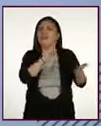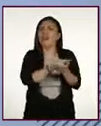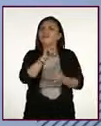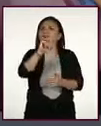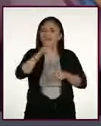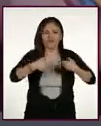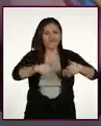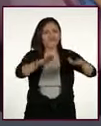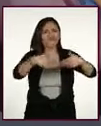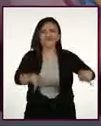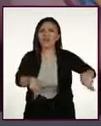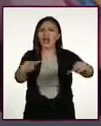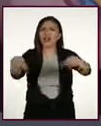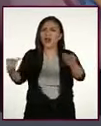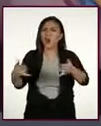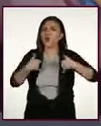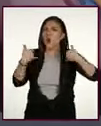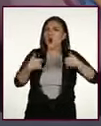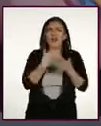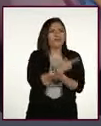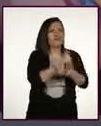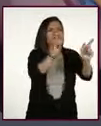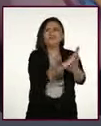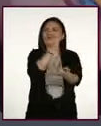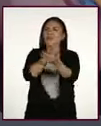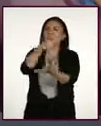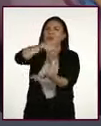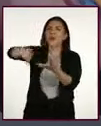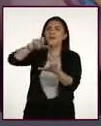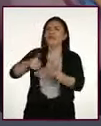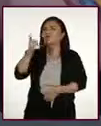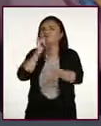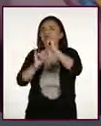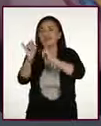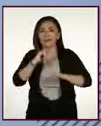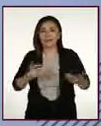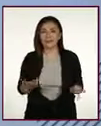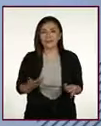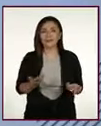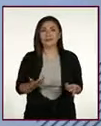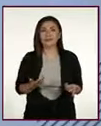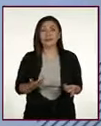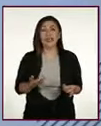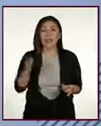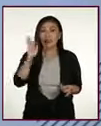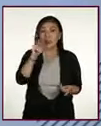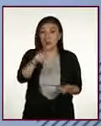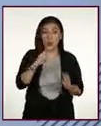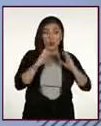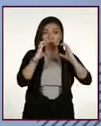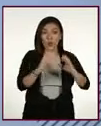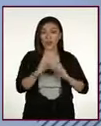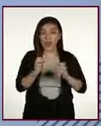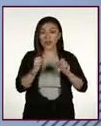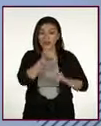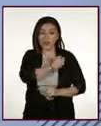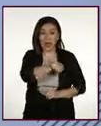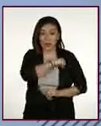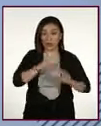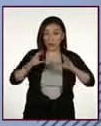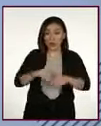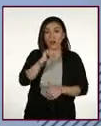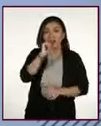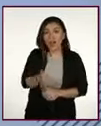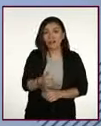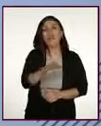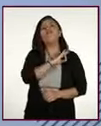aceptada. Totalmente, ¿no? Y que las chicas y los chicos pueden ir a la tienda y comprarlos, ¿no? Sí. Y si no cuidamos esta salud comunitaria, podemos